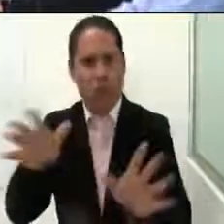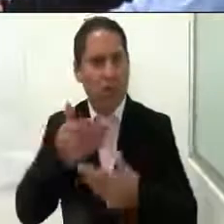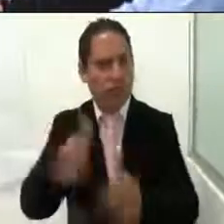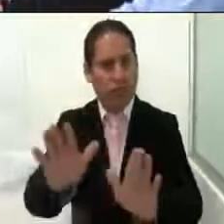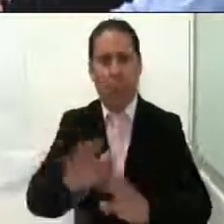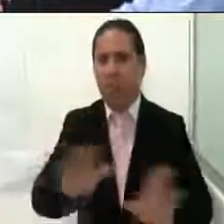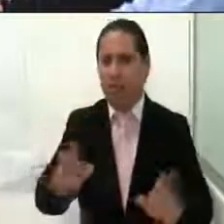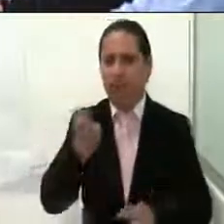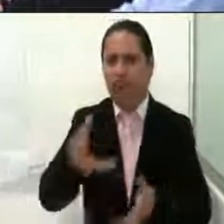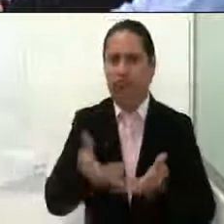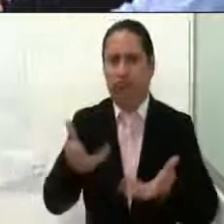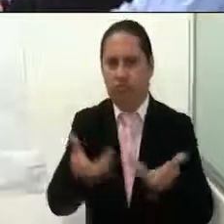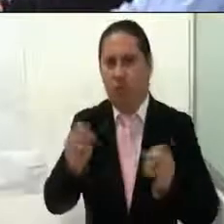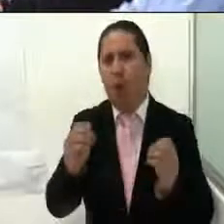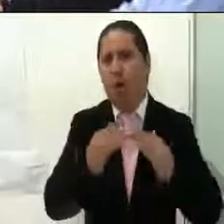inmobiliario